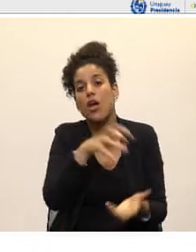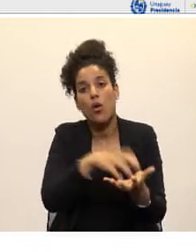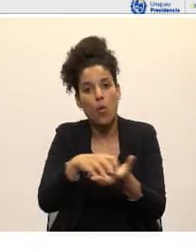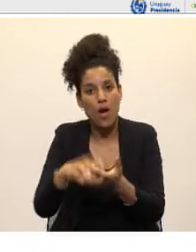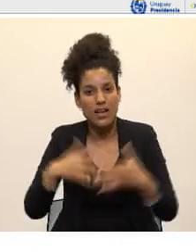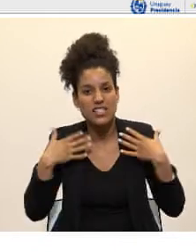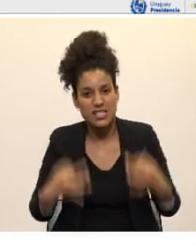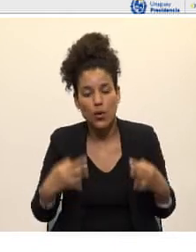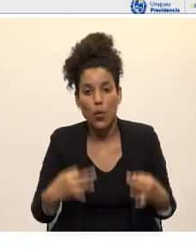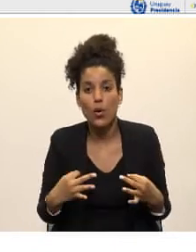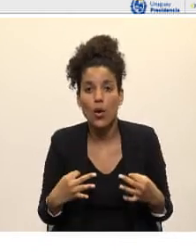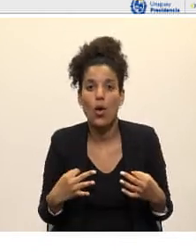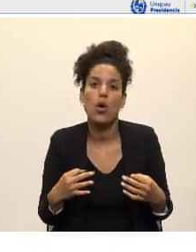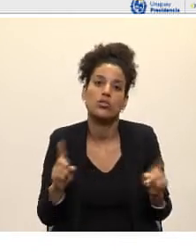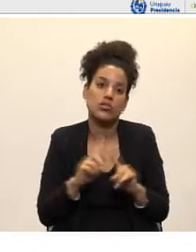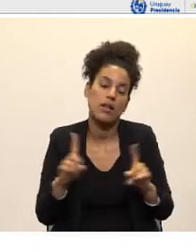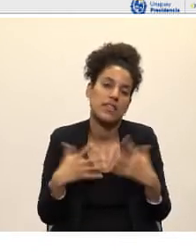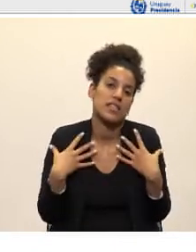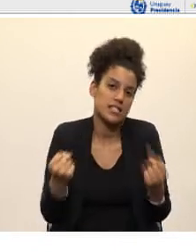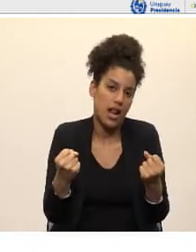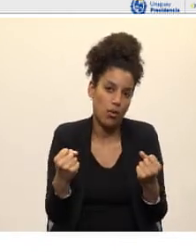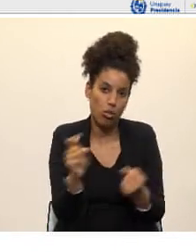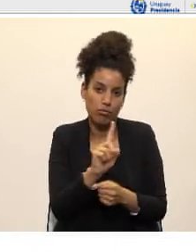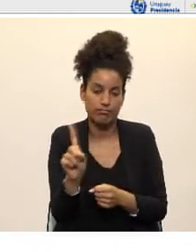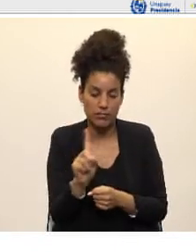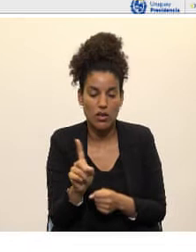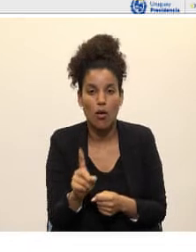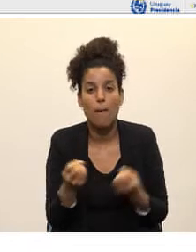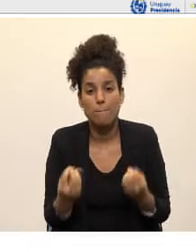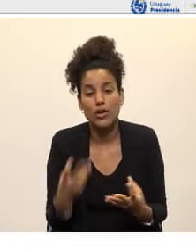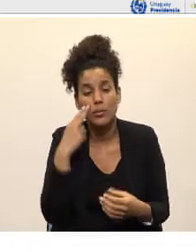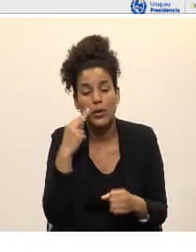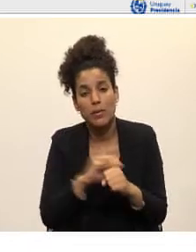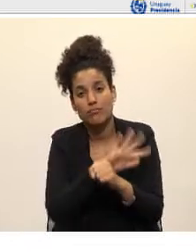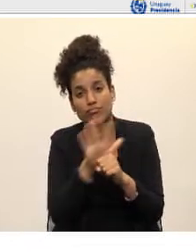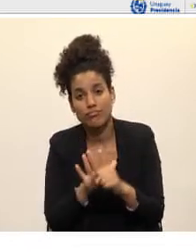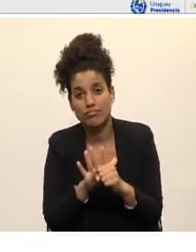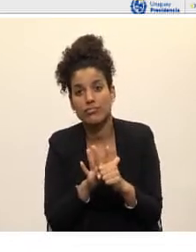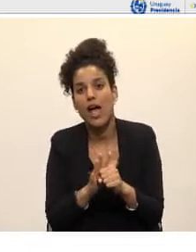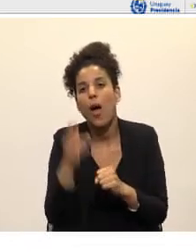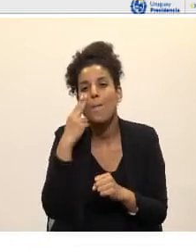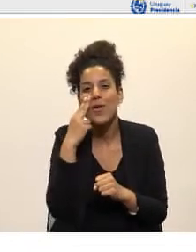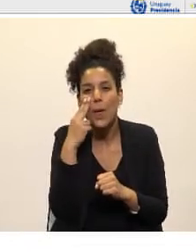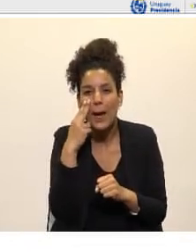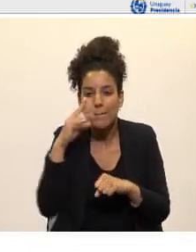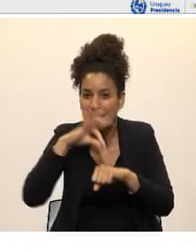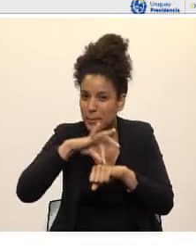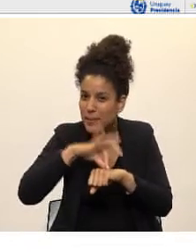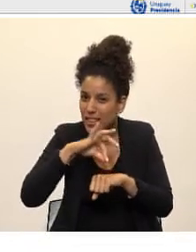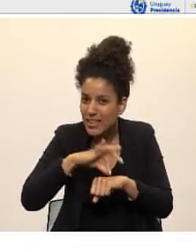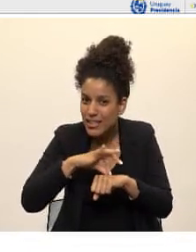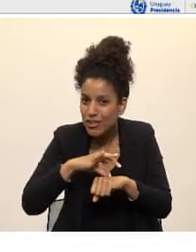de lo sanitario, porque sin duda la pandemia nos ha mostrado que no es solo un problema médico, sino que